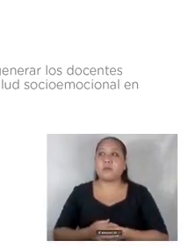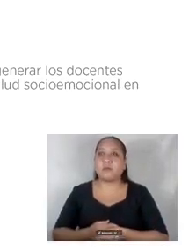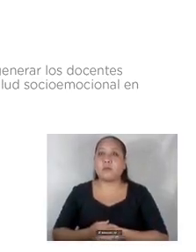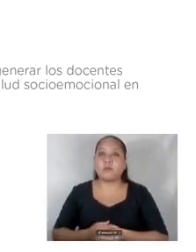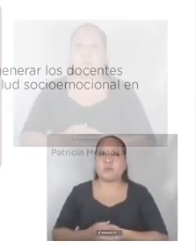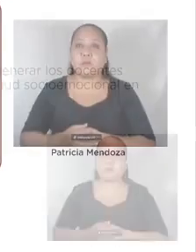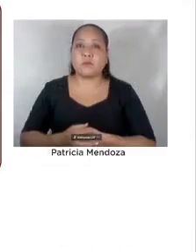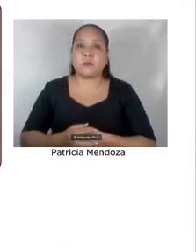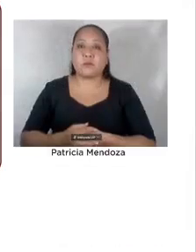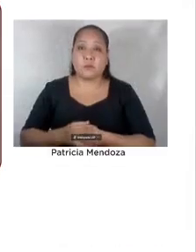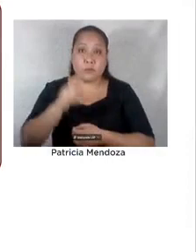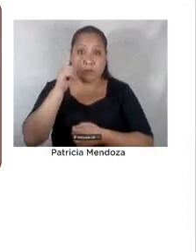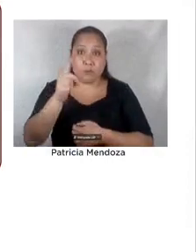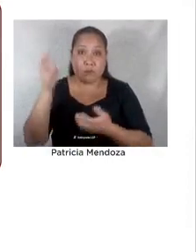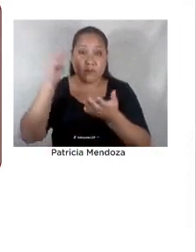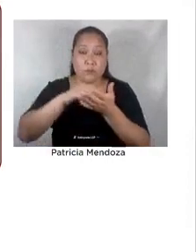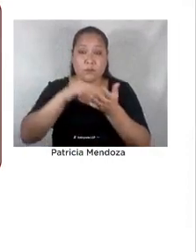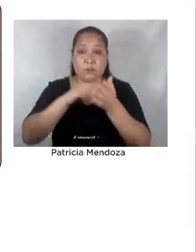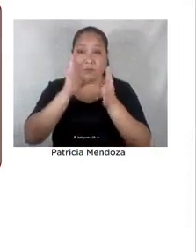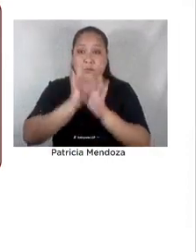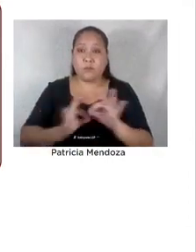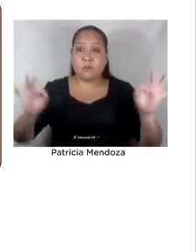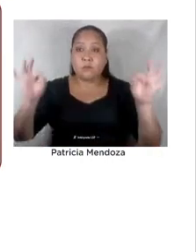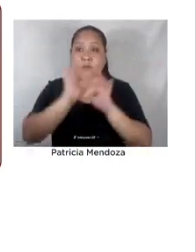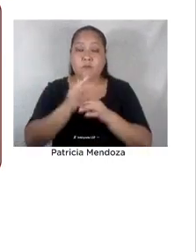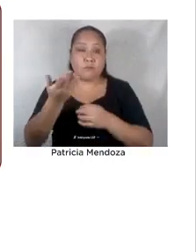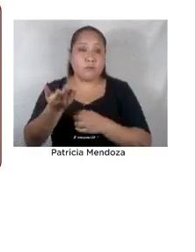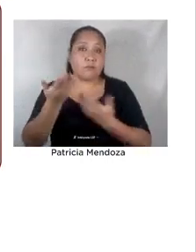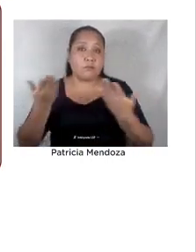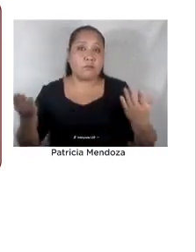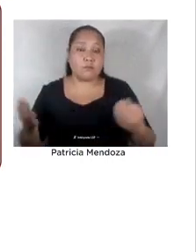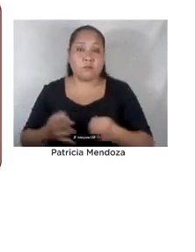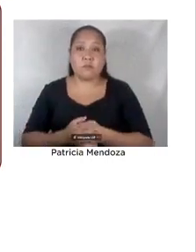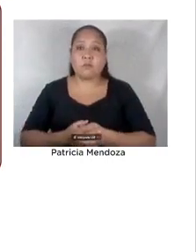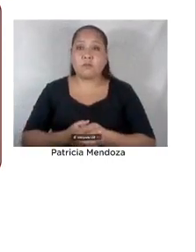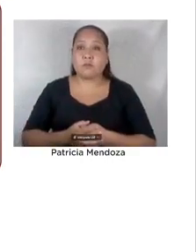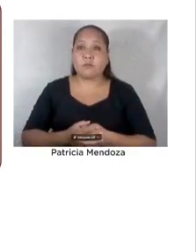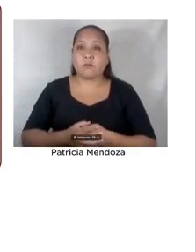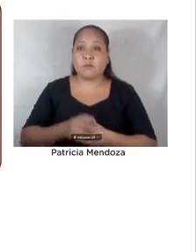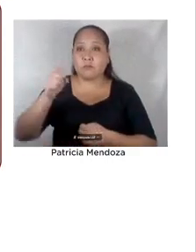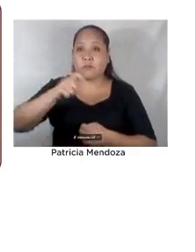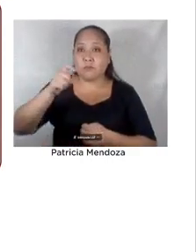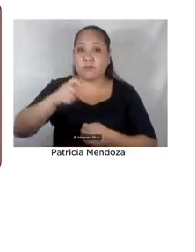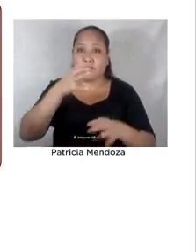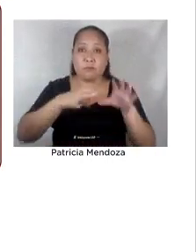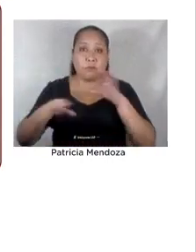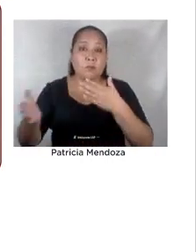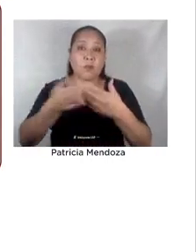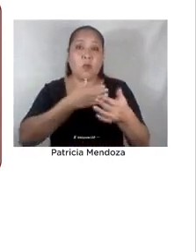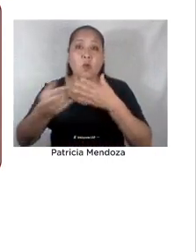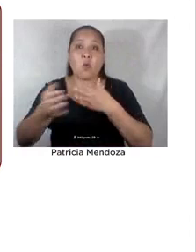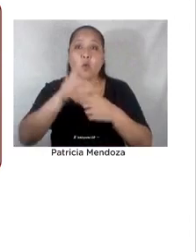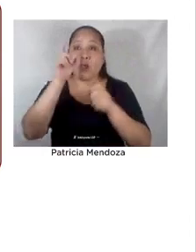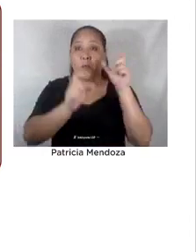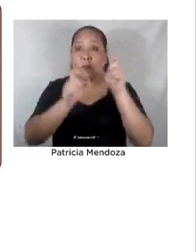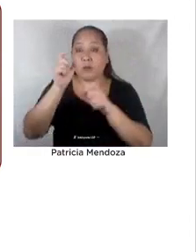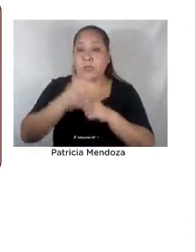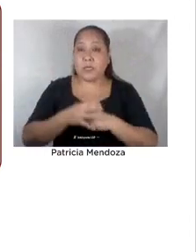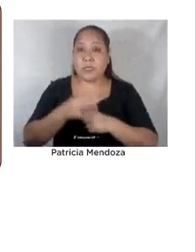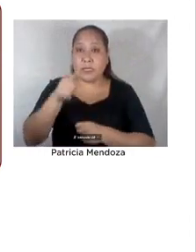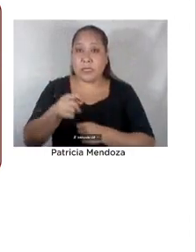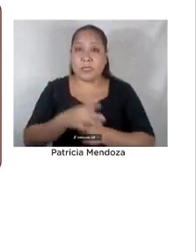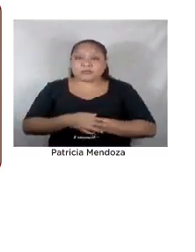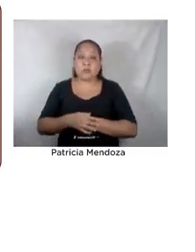Creo que una de las primeras y más importantes cosas que tenemos que hacer cualquier persona, en este caso las